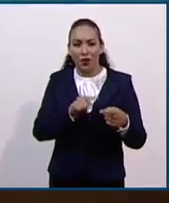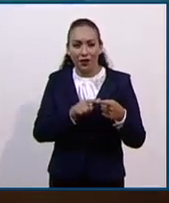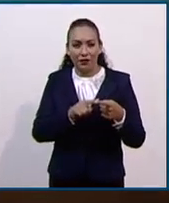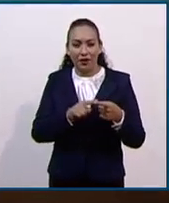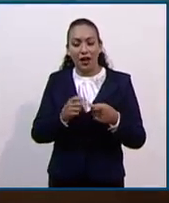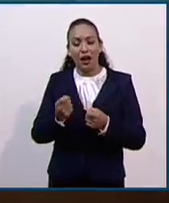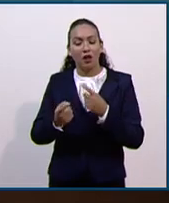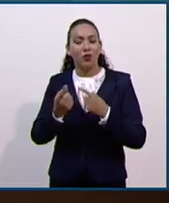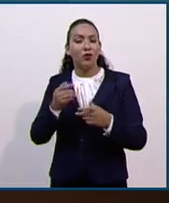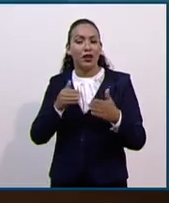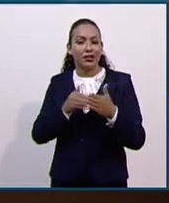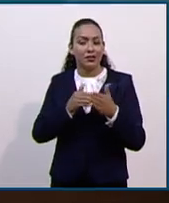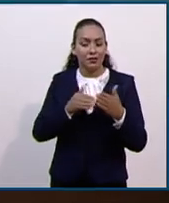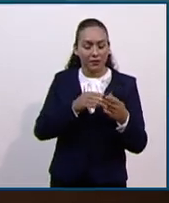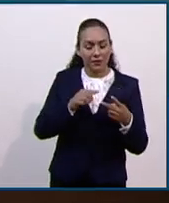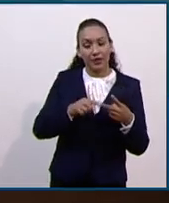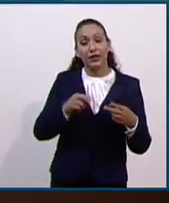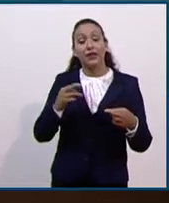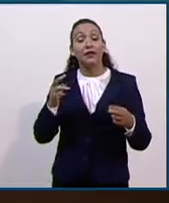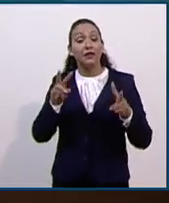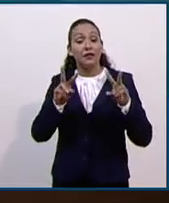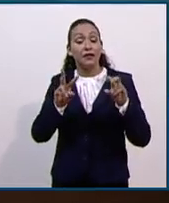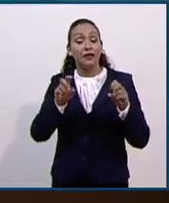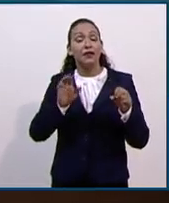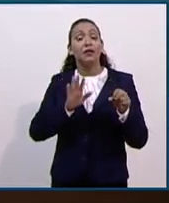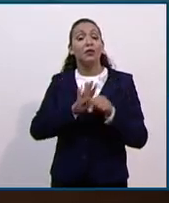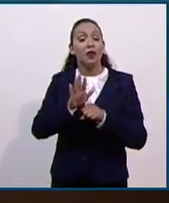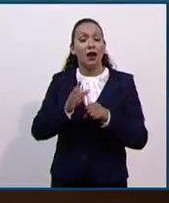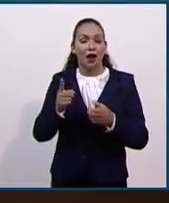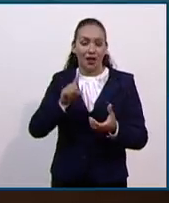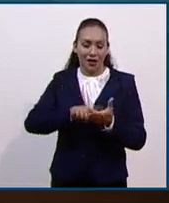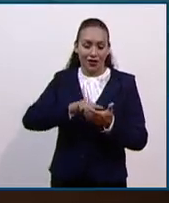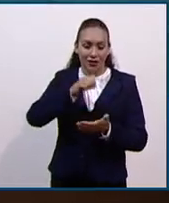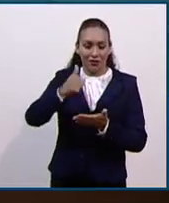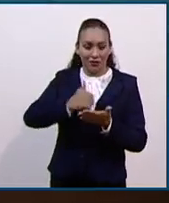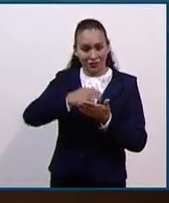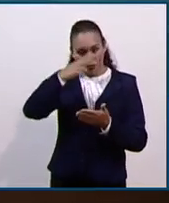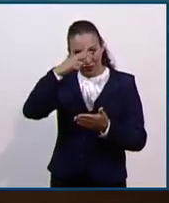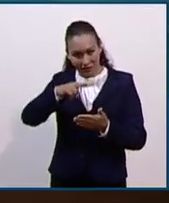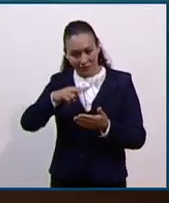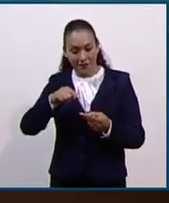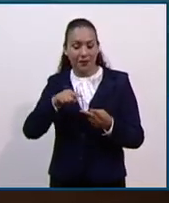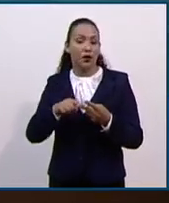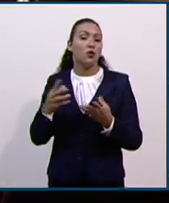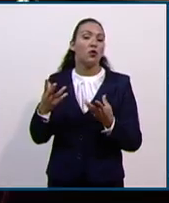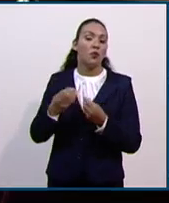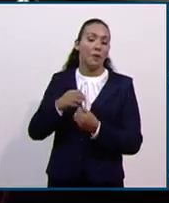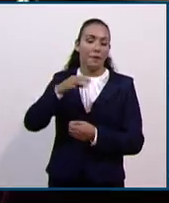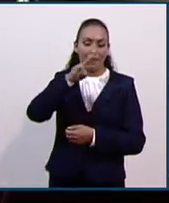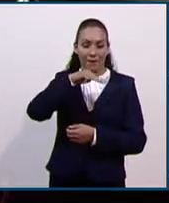impedimento, además de asuntos relacionados con la capital del país y Michoacán.